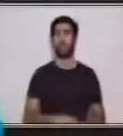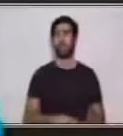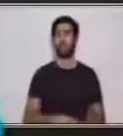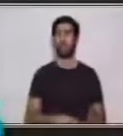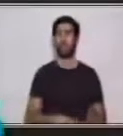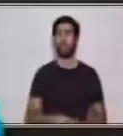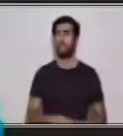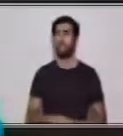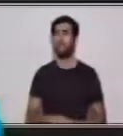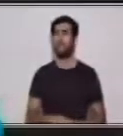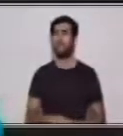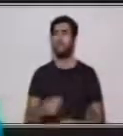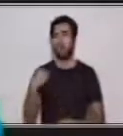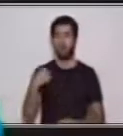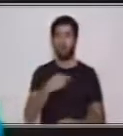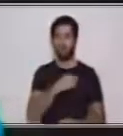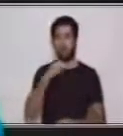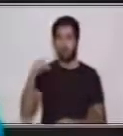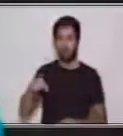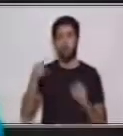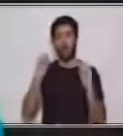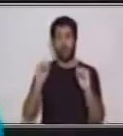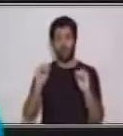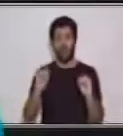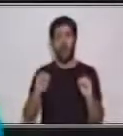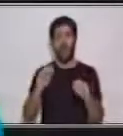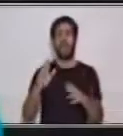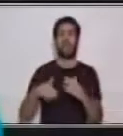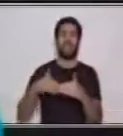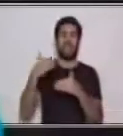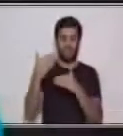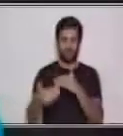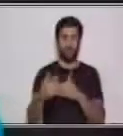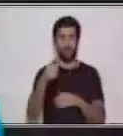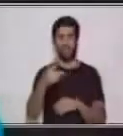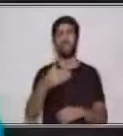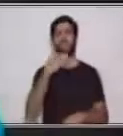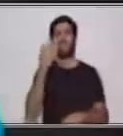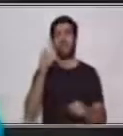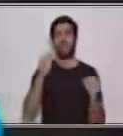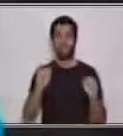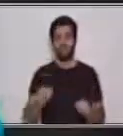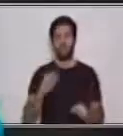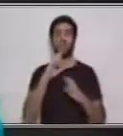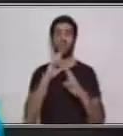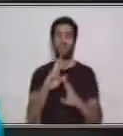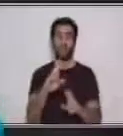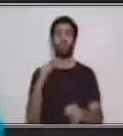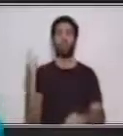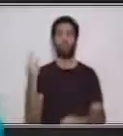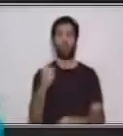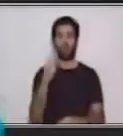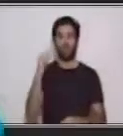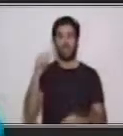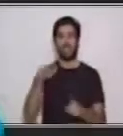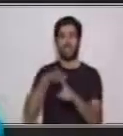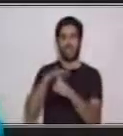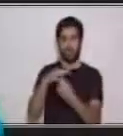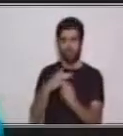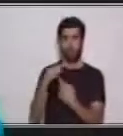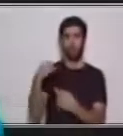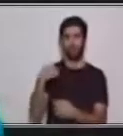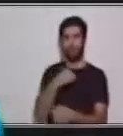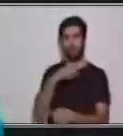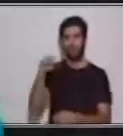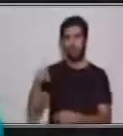estos tips que estamos dando, yo sé que se te va a hacer mucho más fácil poder resolver entonces algunos de los problemas que